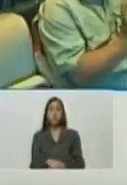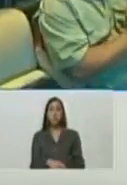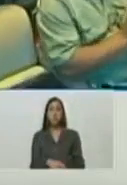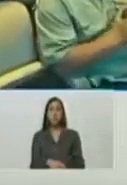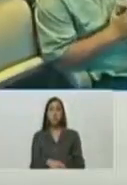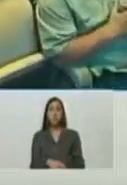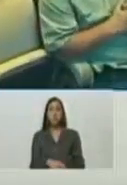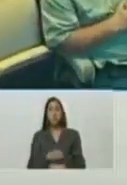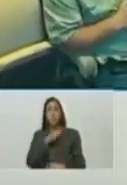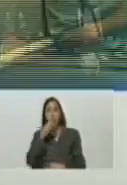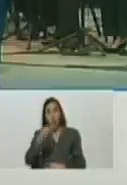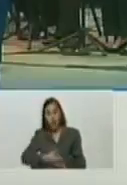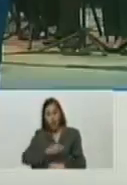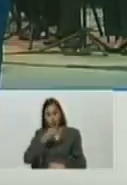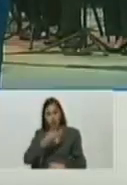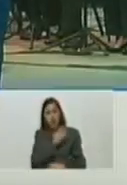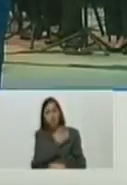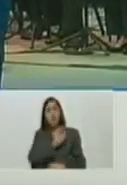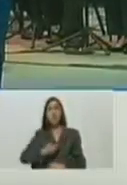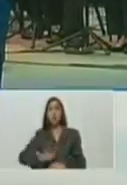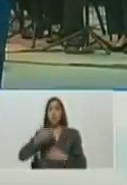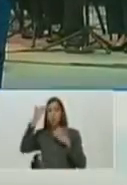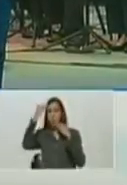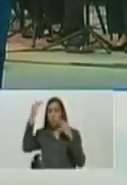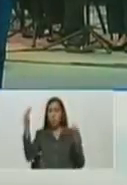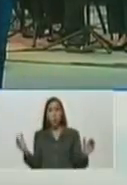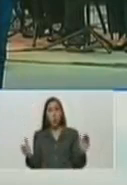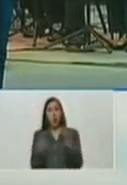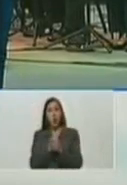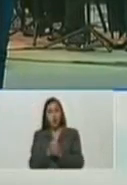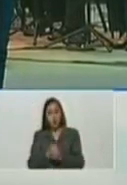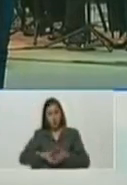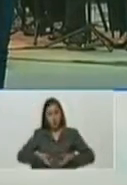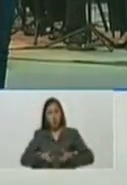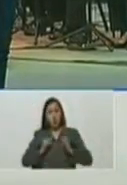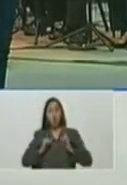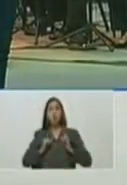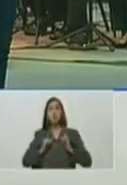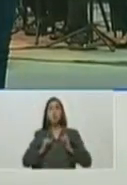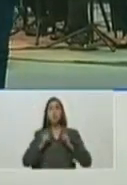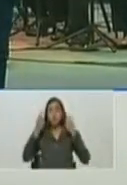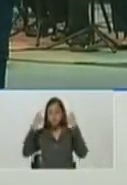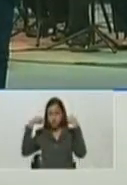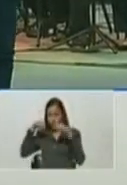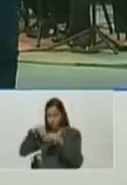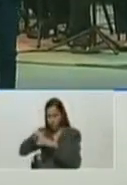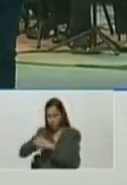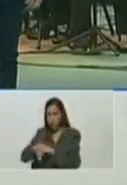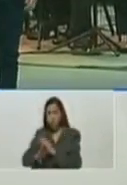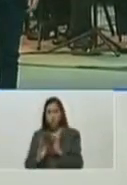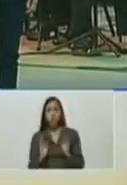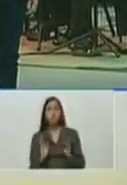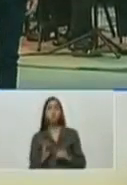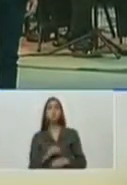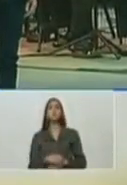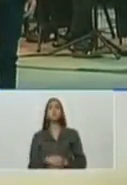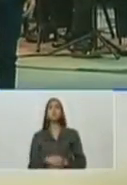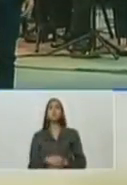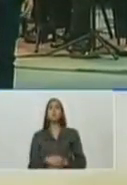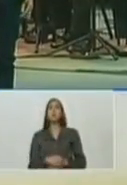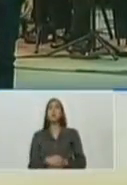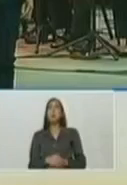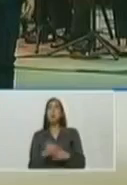Buenas tardes, presidente. Mis saludos, camarada. ¿Me permiten un momentico quitarme el tapabocas? Estoy aquí